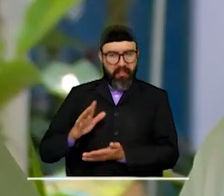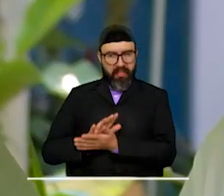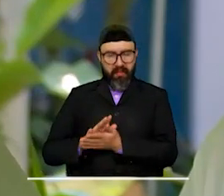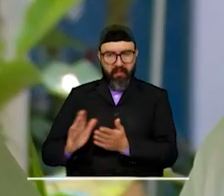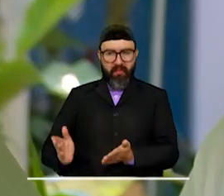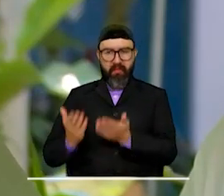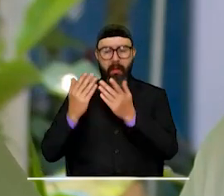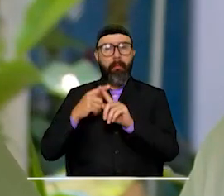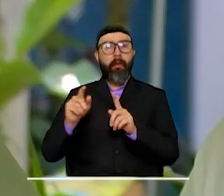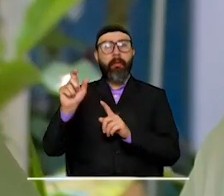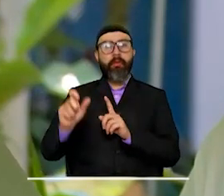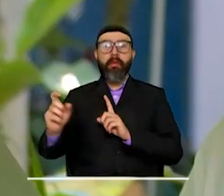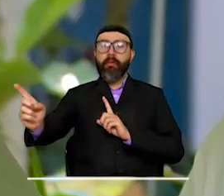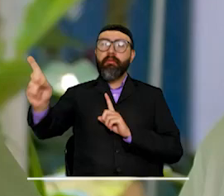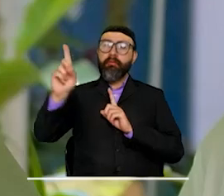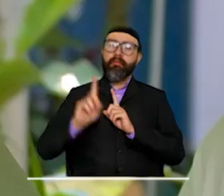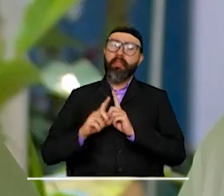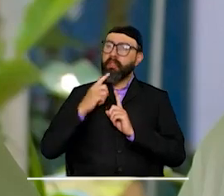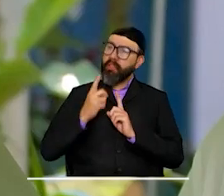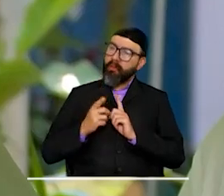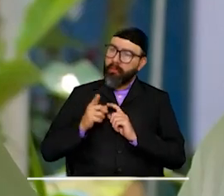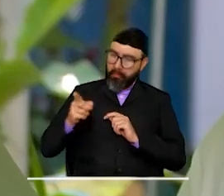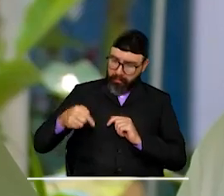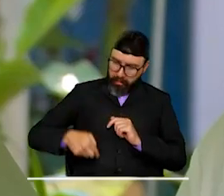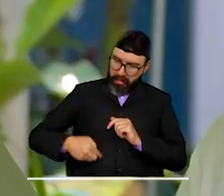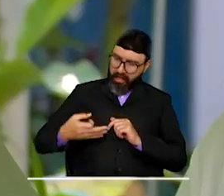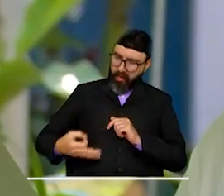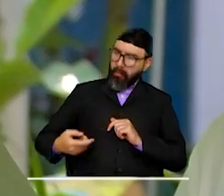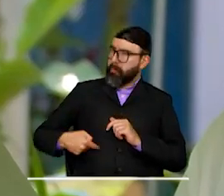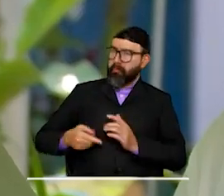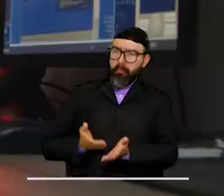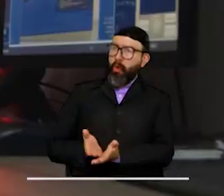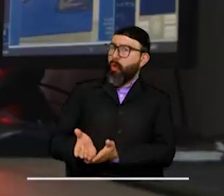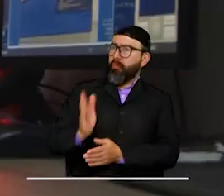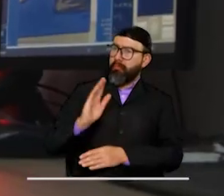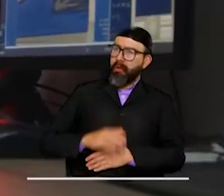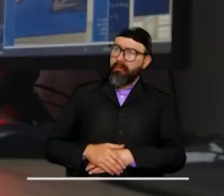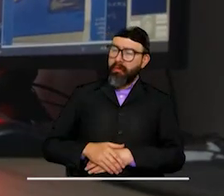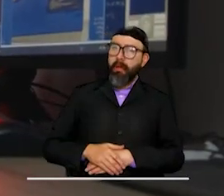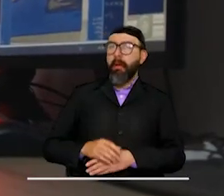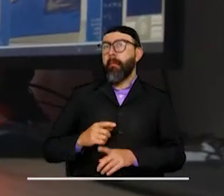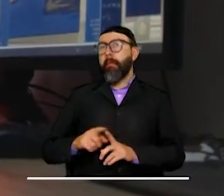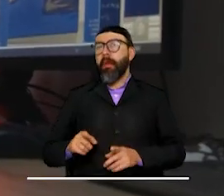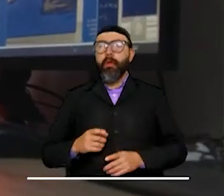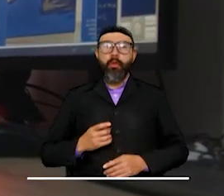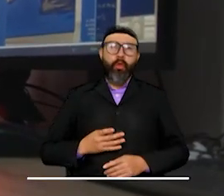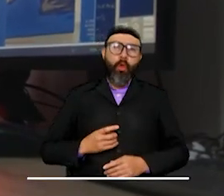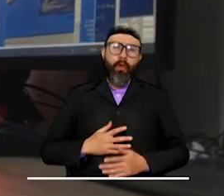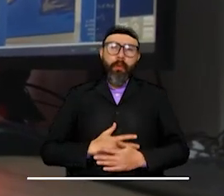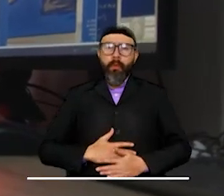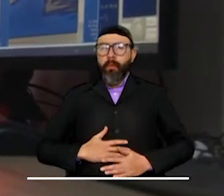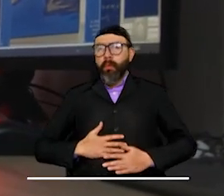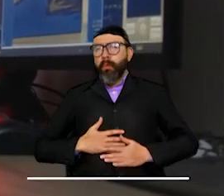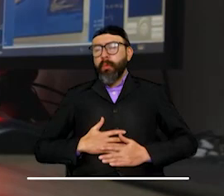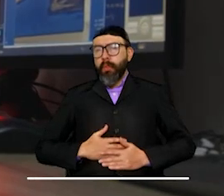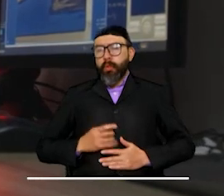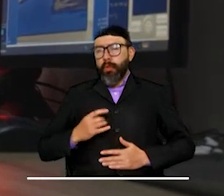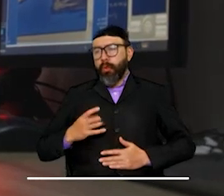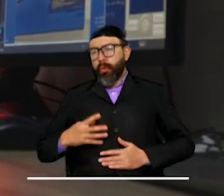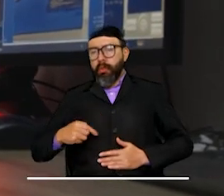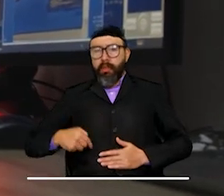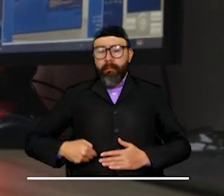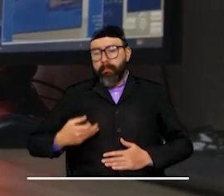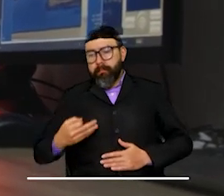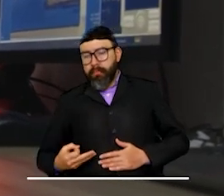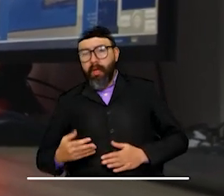paciente vuelve a mi consulta, le digo, los cálculos están ahí. Lo que pasa es que como un dolor abdominal por cálculos a veces demora